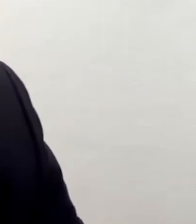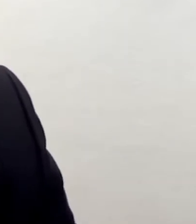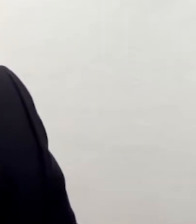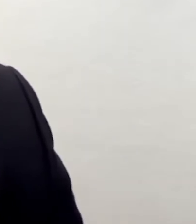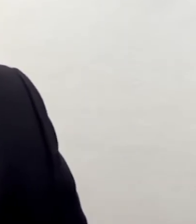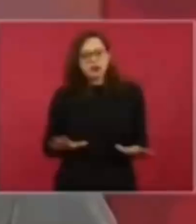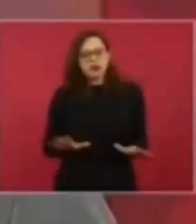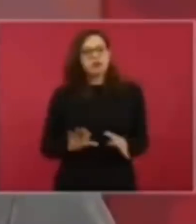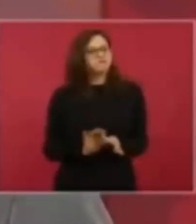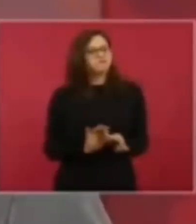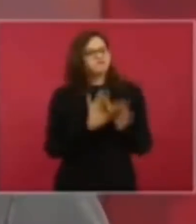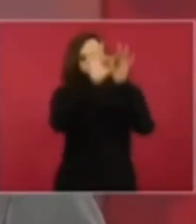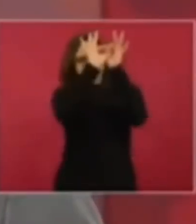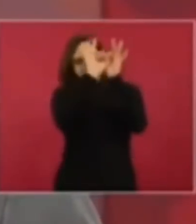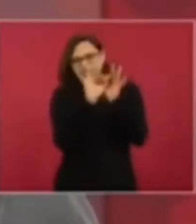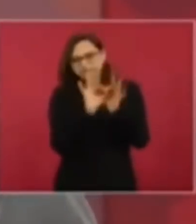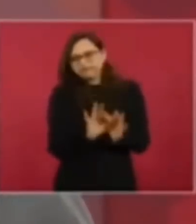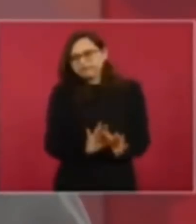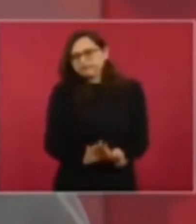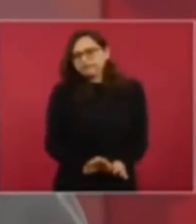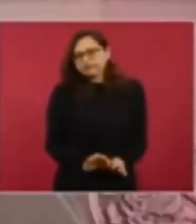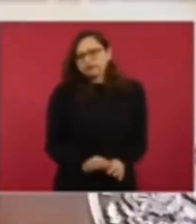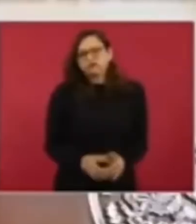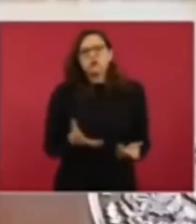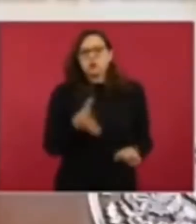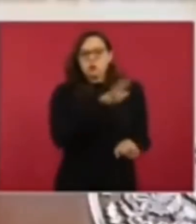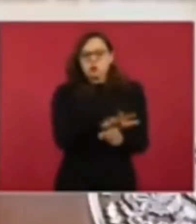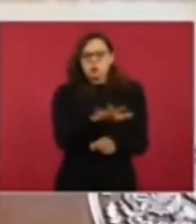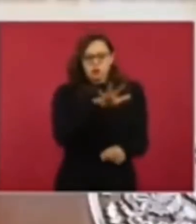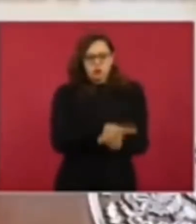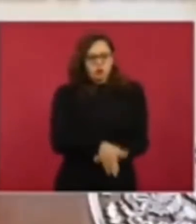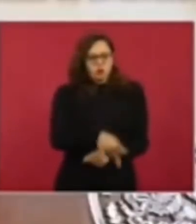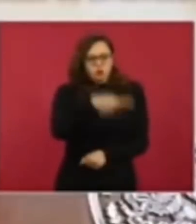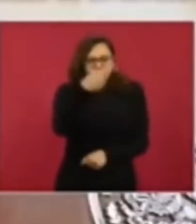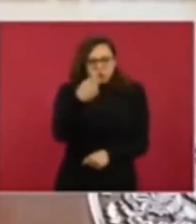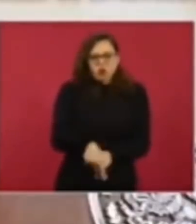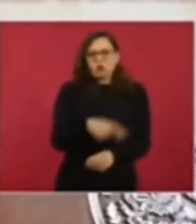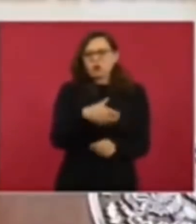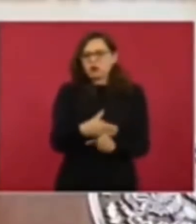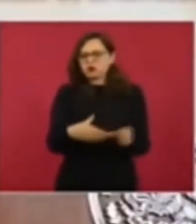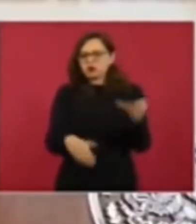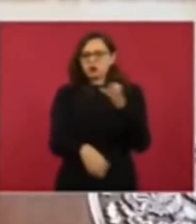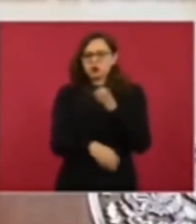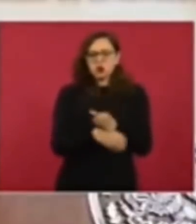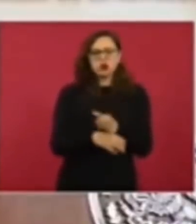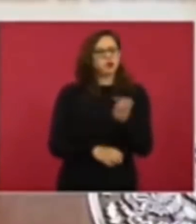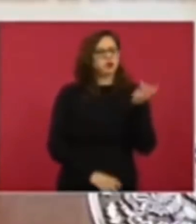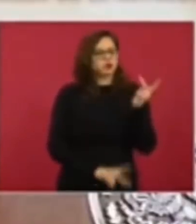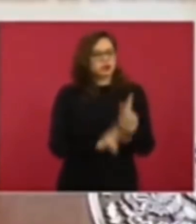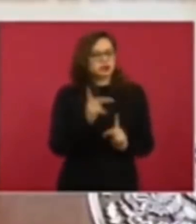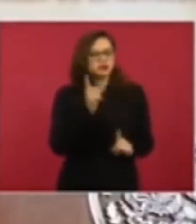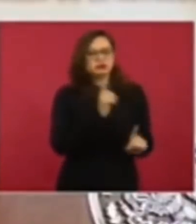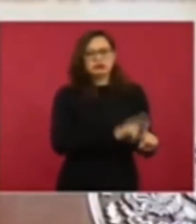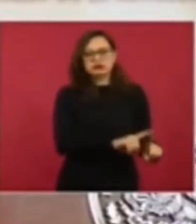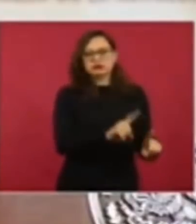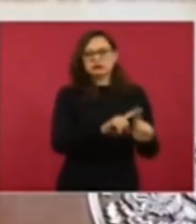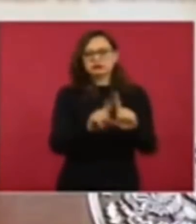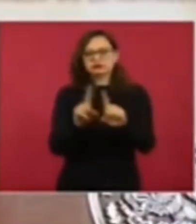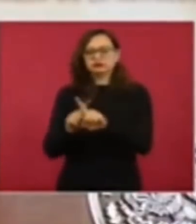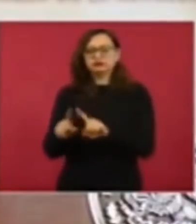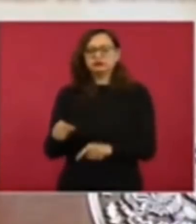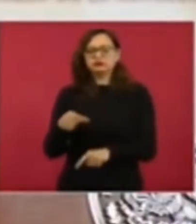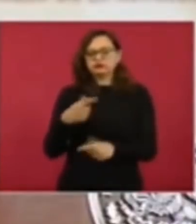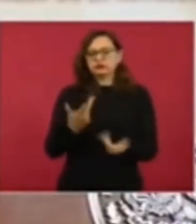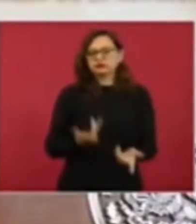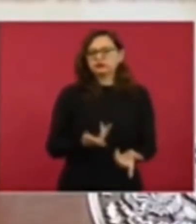Palacio Nacional. Ser autosuficientes para producir en América